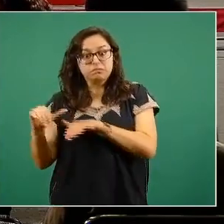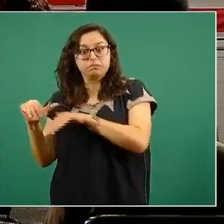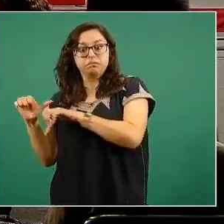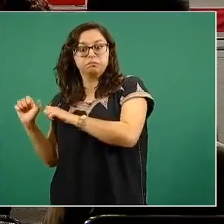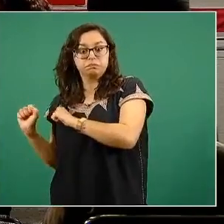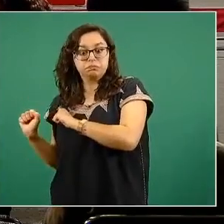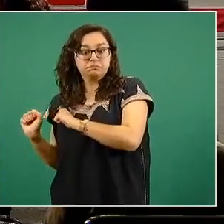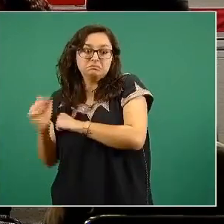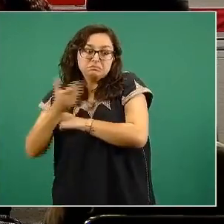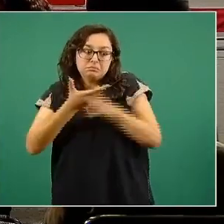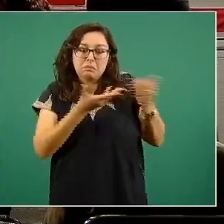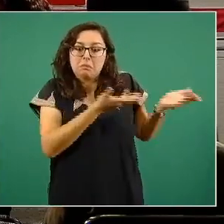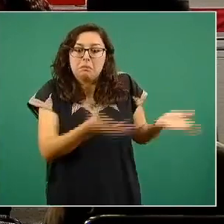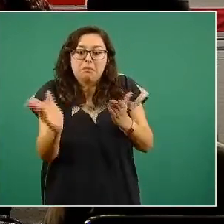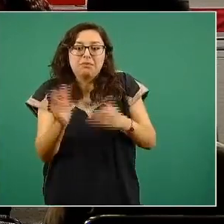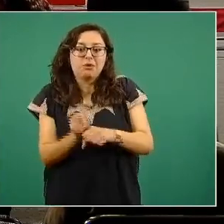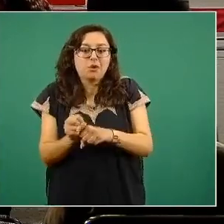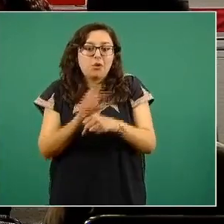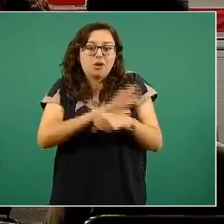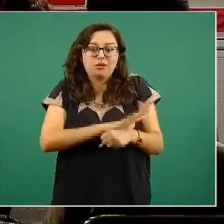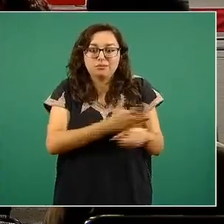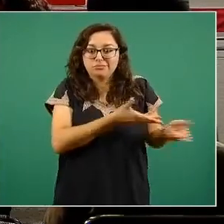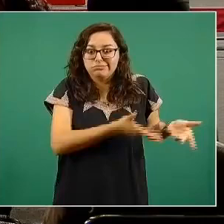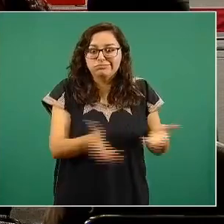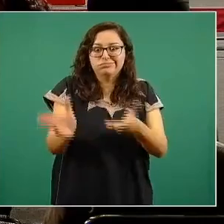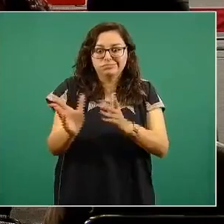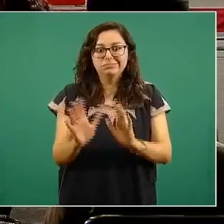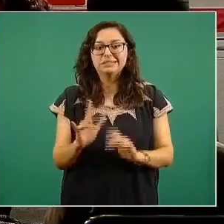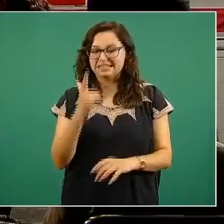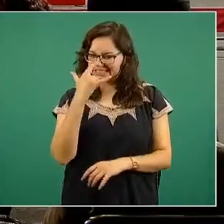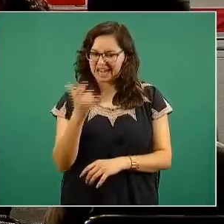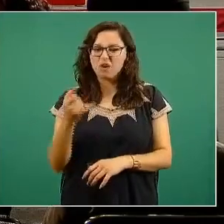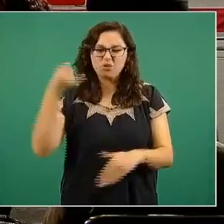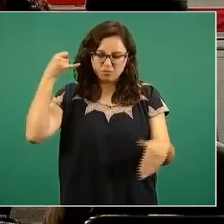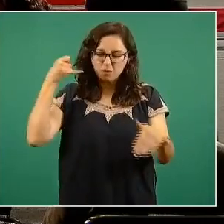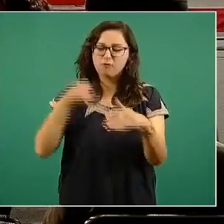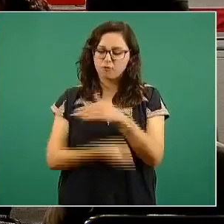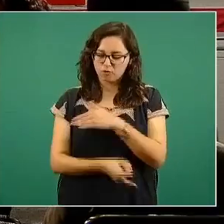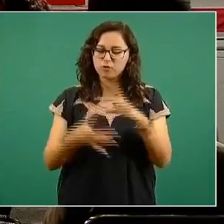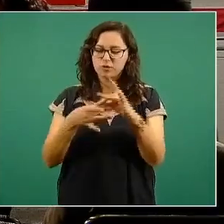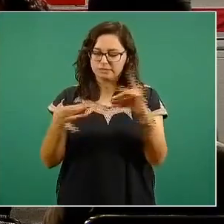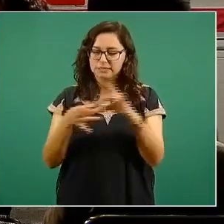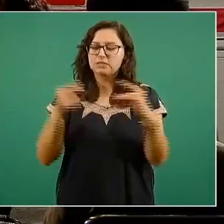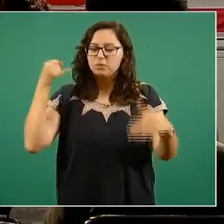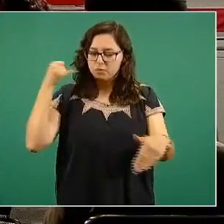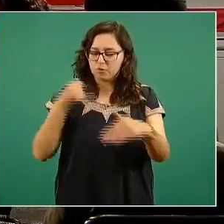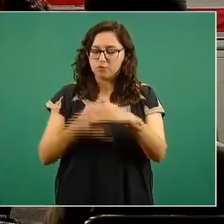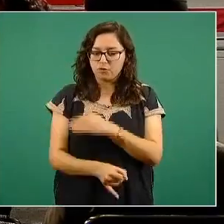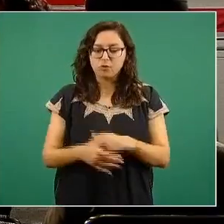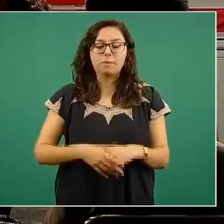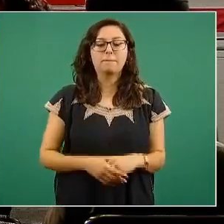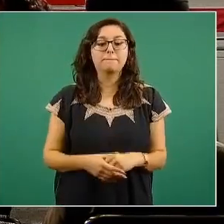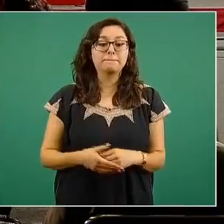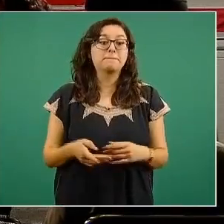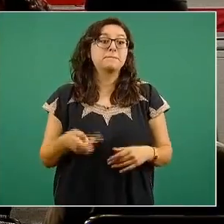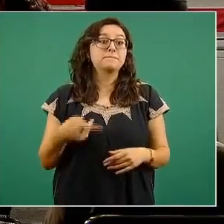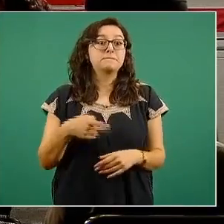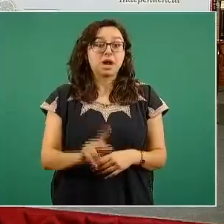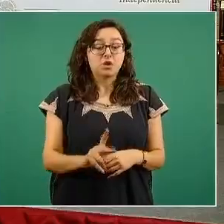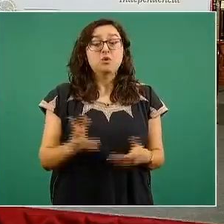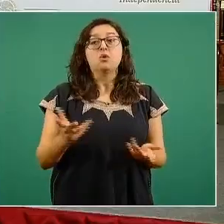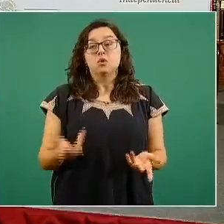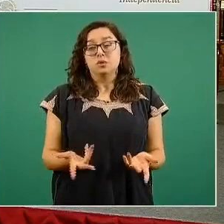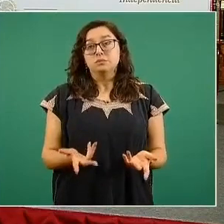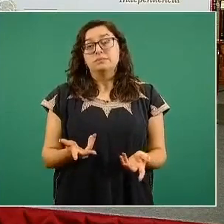favor, desde luego, del virus SARS-CoV-2. Otras enfermedades quedan sin representación porque